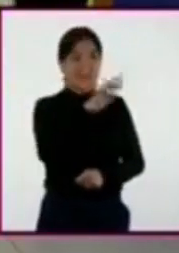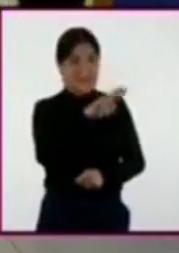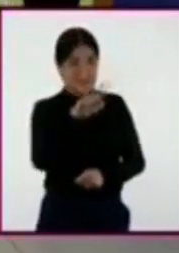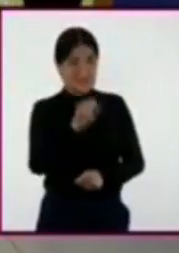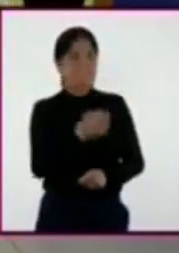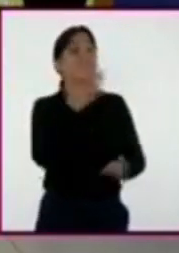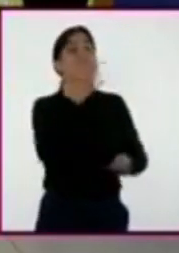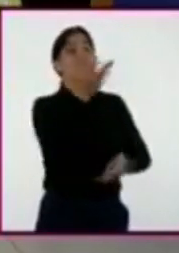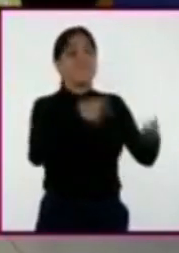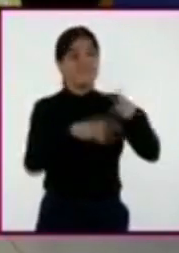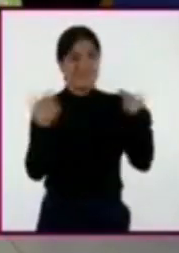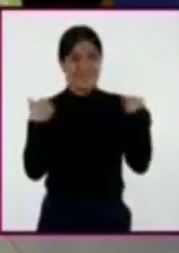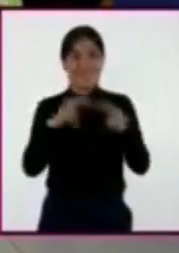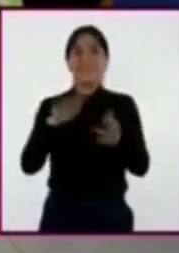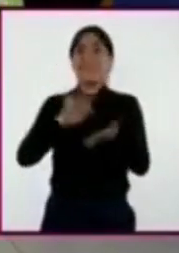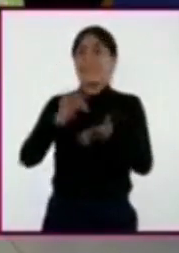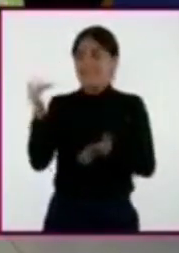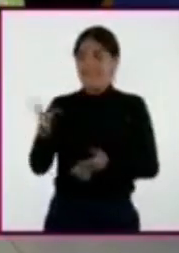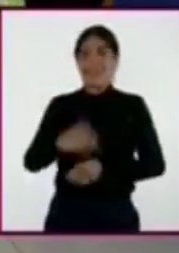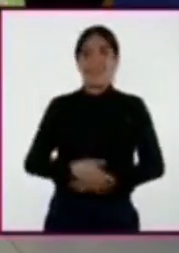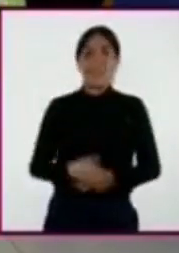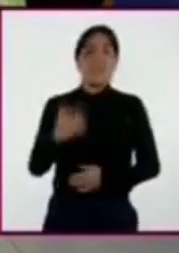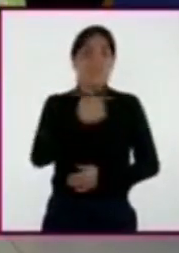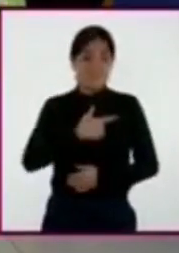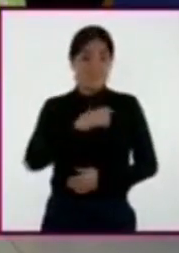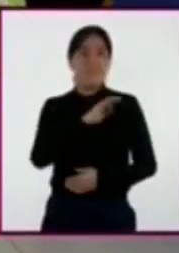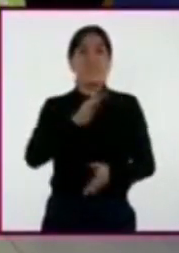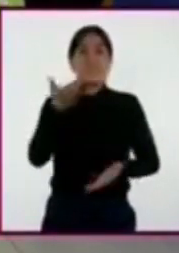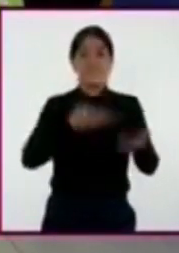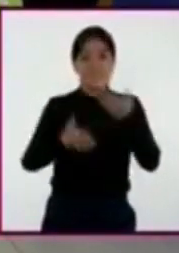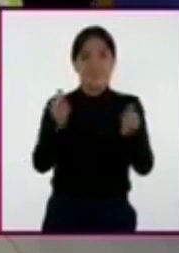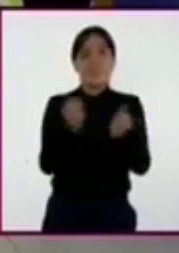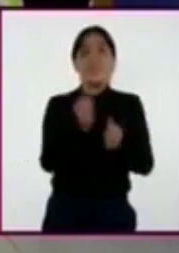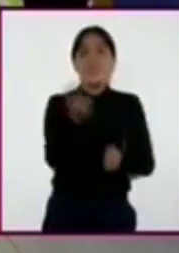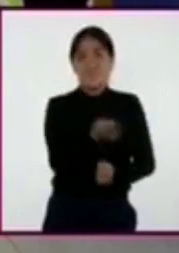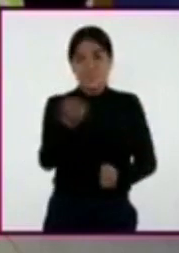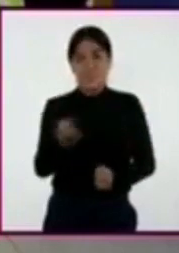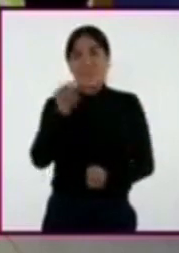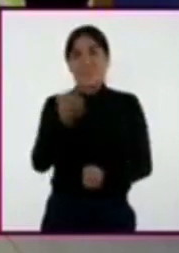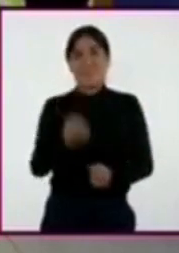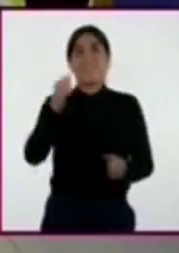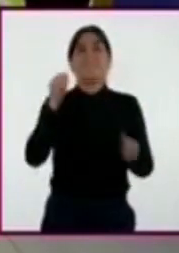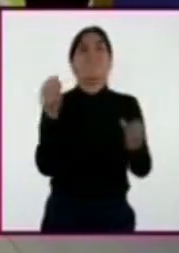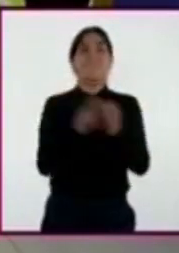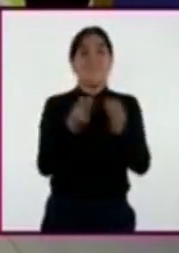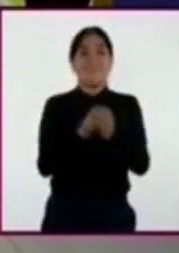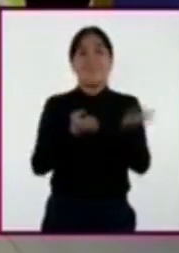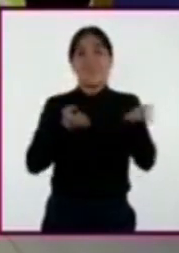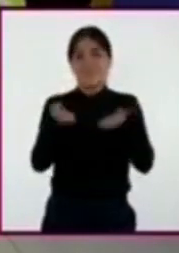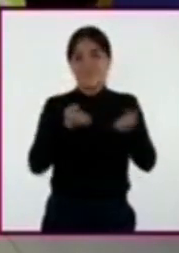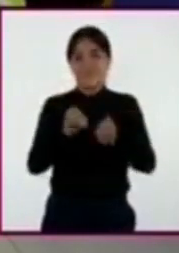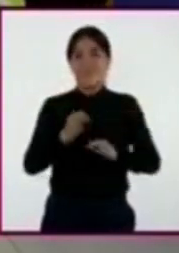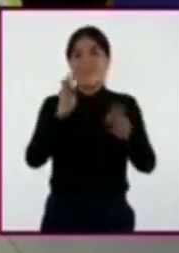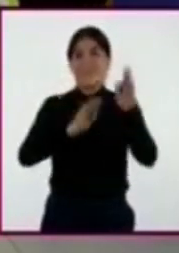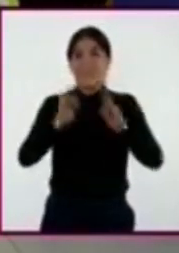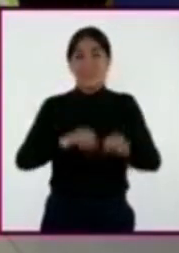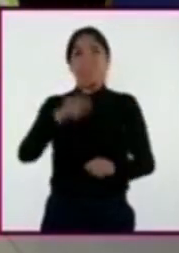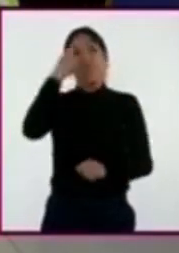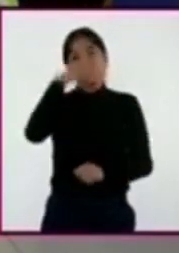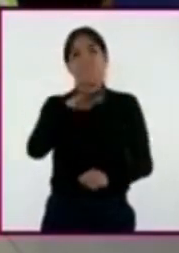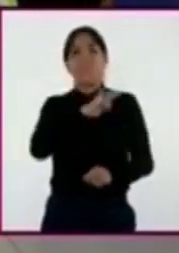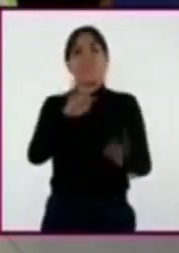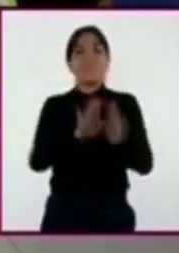maestros. Gracias. Es un gusto poder colaborar con ustedes en esta sesión de educación física, donde